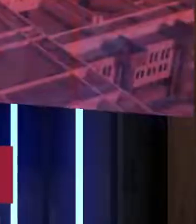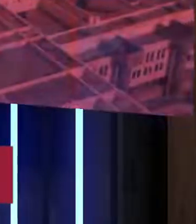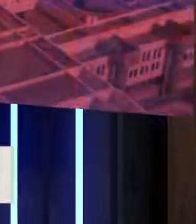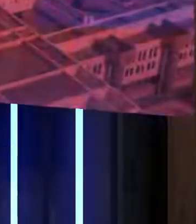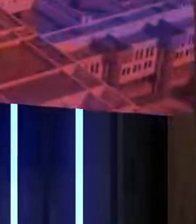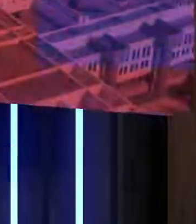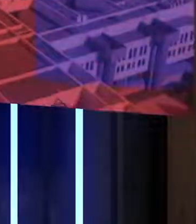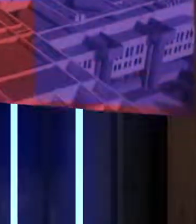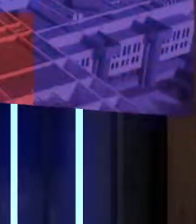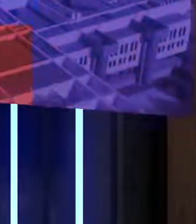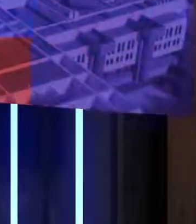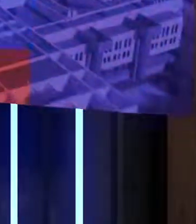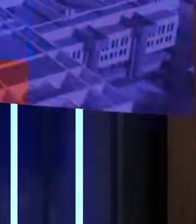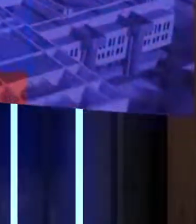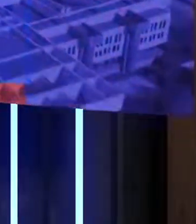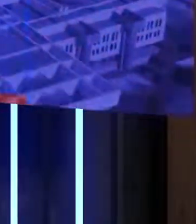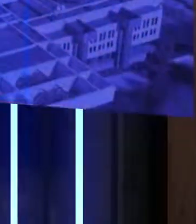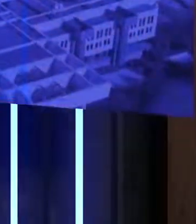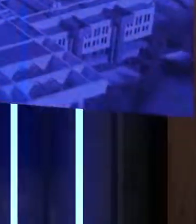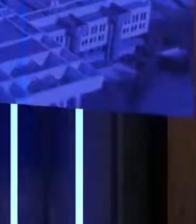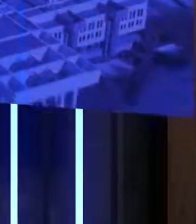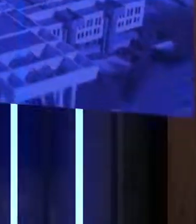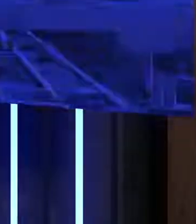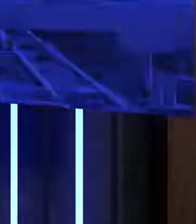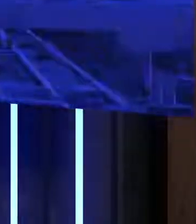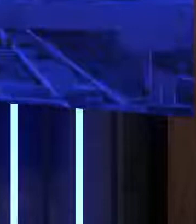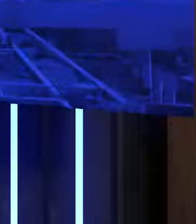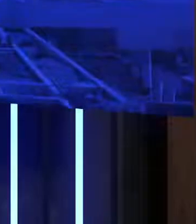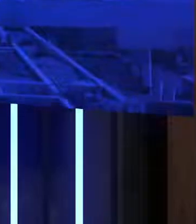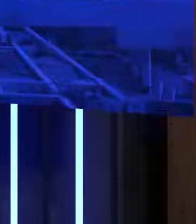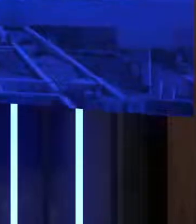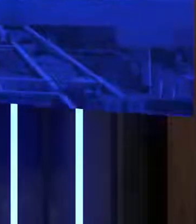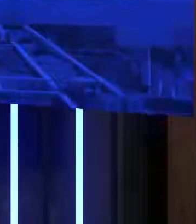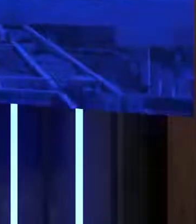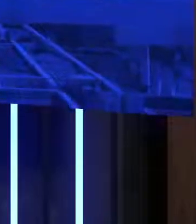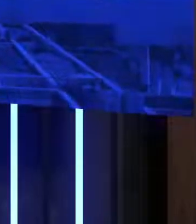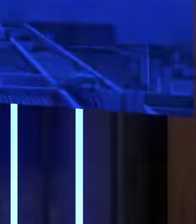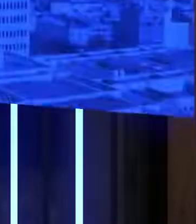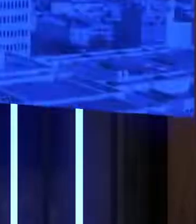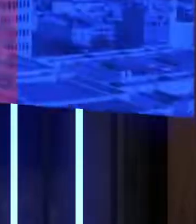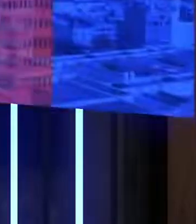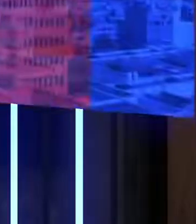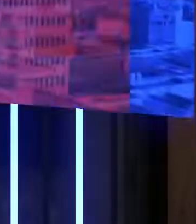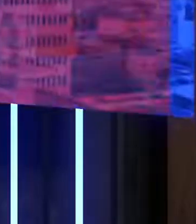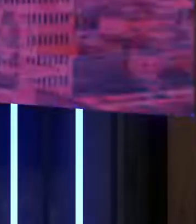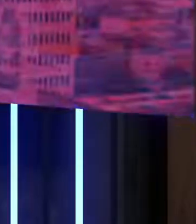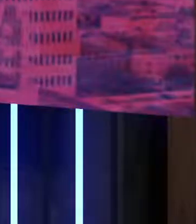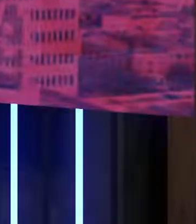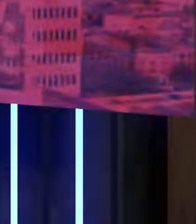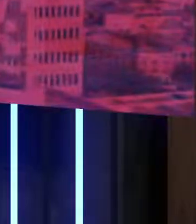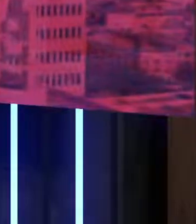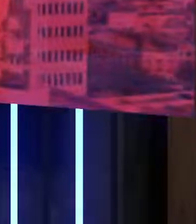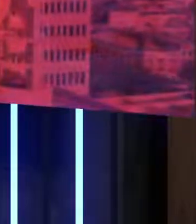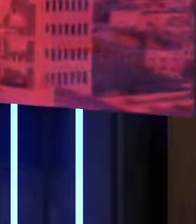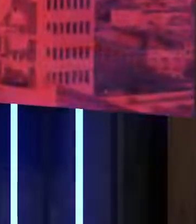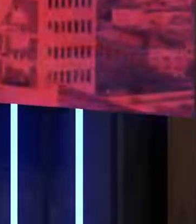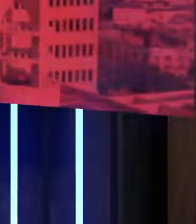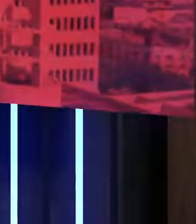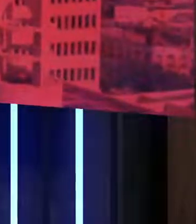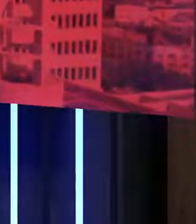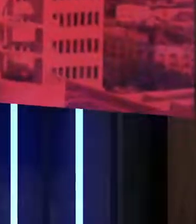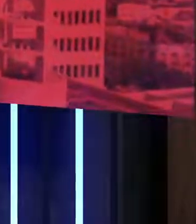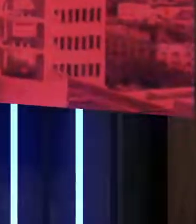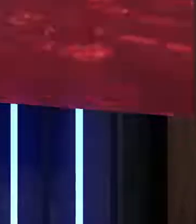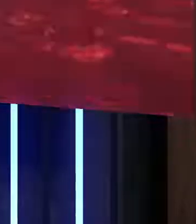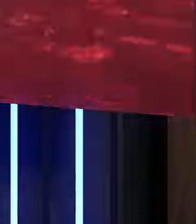erosión de las bases imponibles y el traslado de beneficios, comenzó el trabajo legislativo del jueves 9 de enero. Después